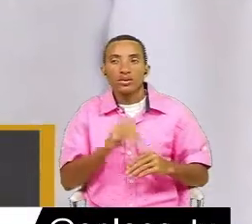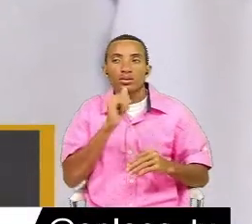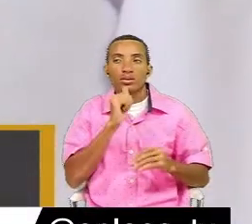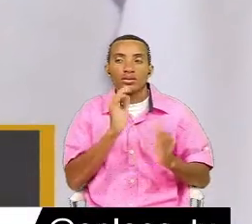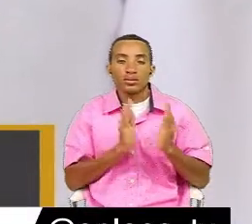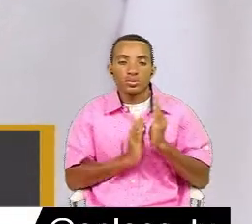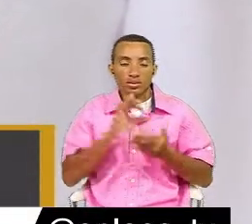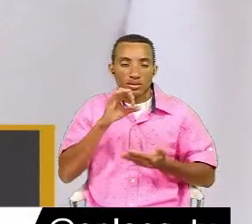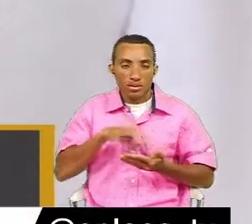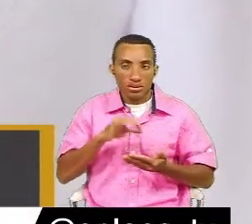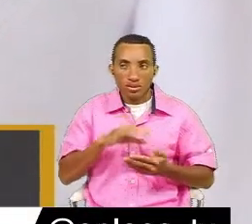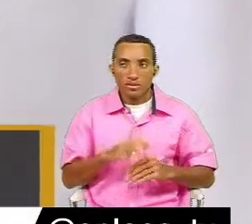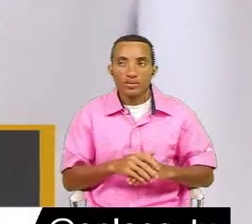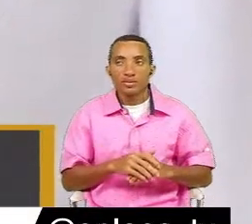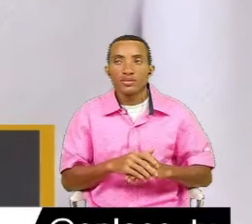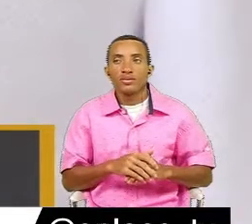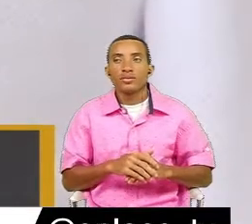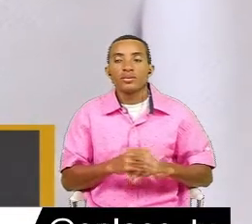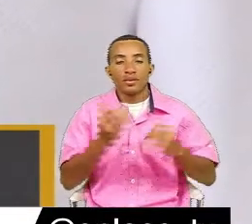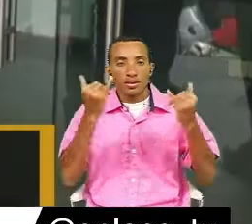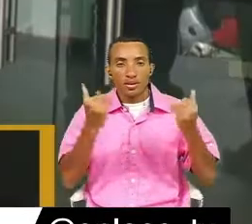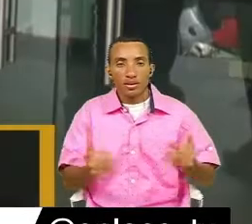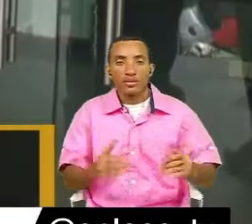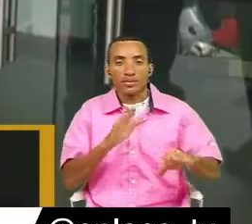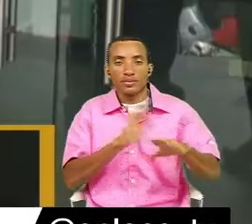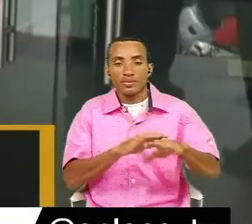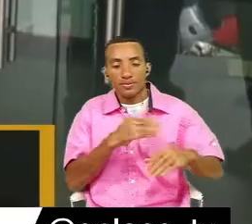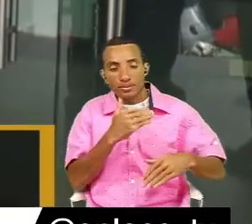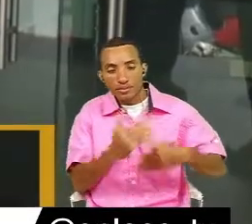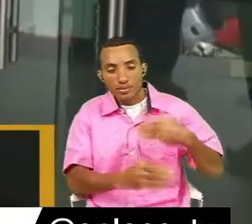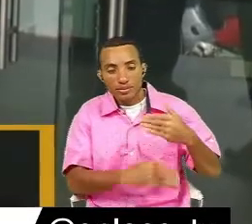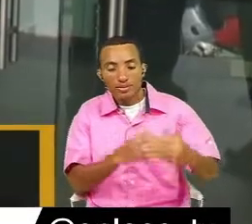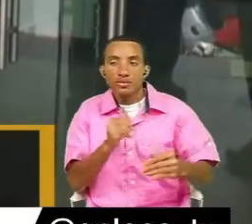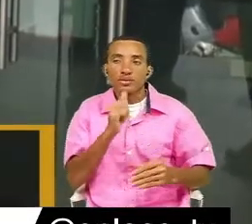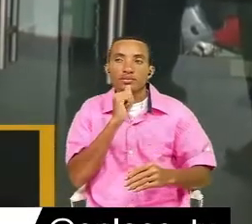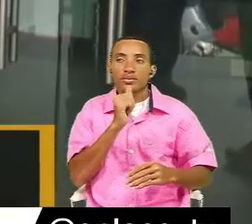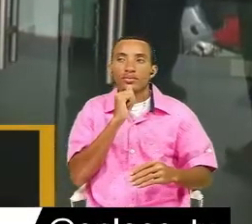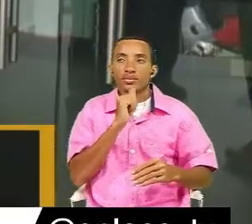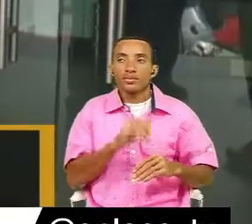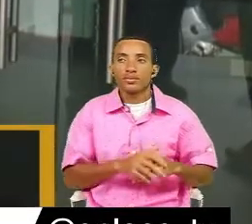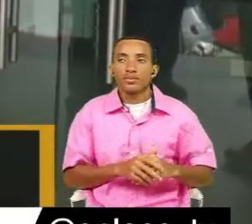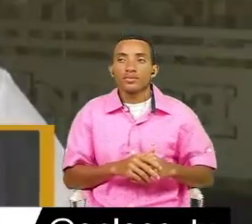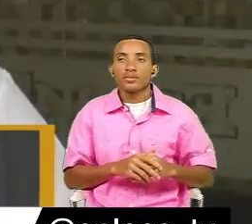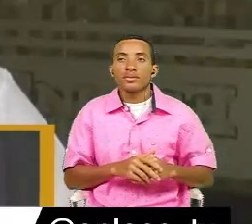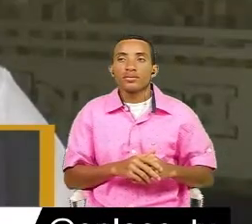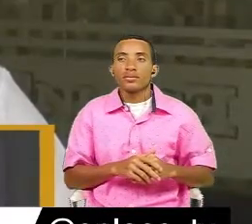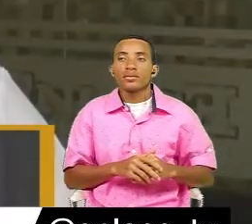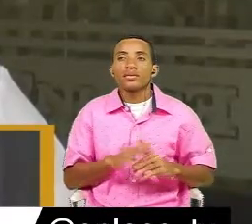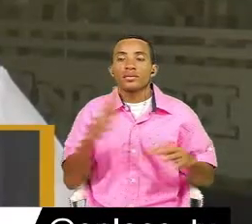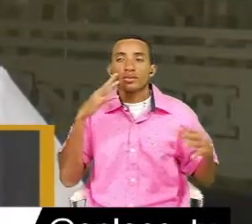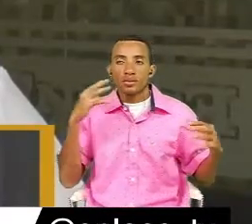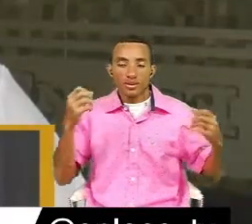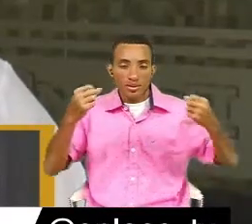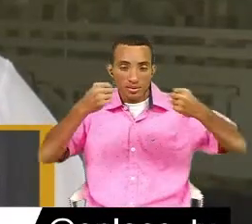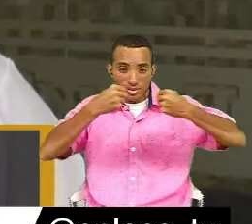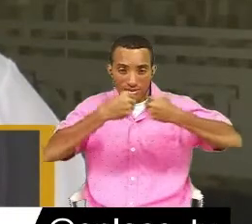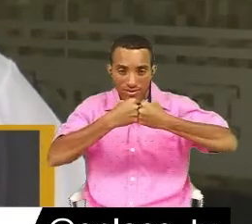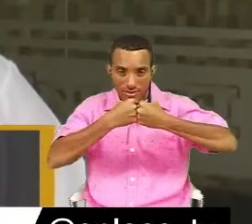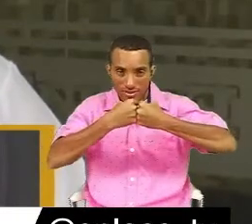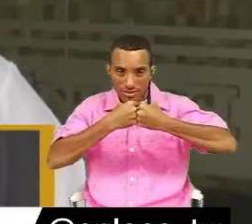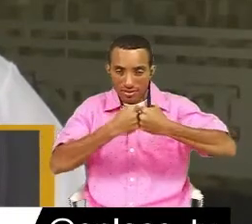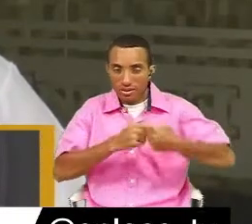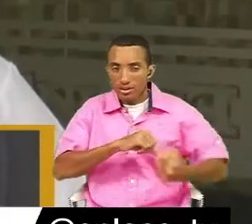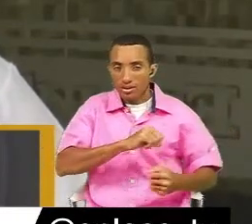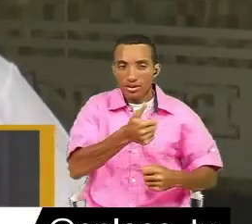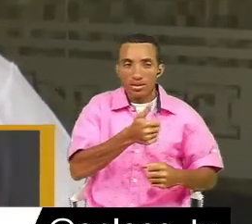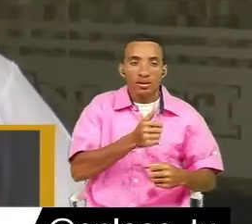Bermeja. Sostiene el sindicato que la actual administración ya ha dado pasos en el camino de la privatización. Él mencionaba de que van a hacer alianzas público-privadas, no